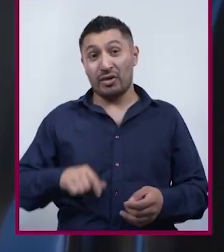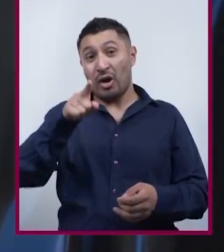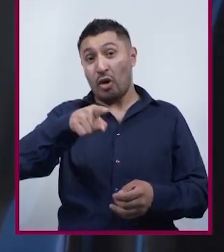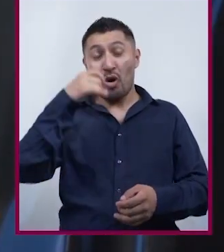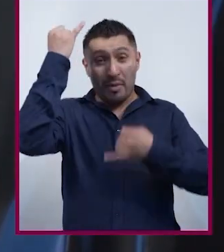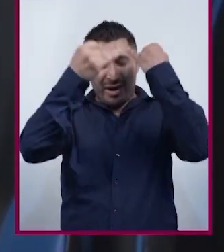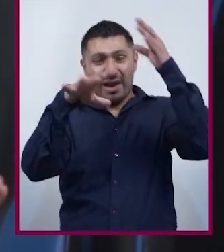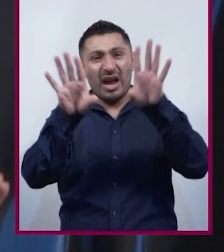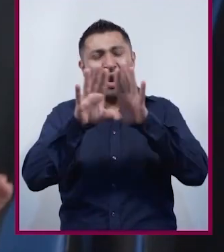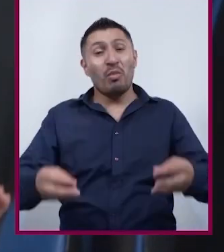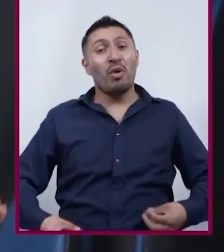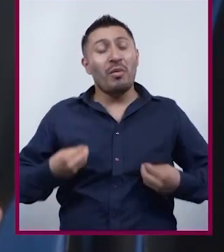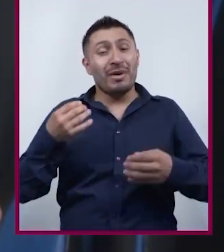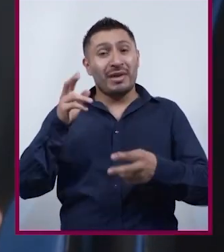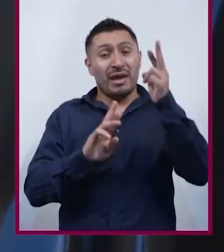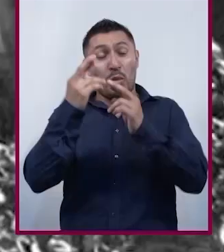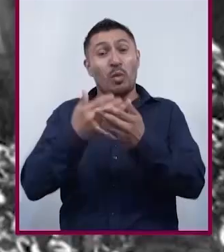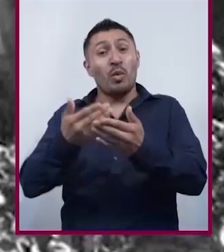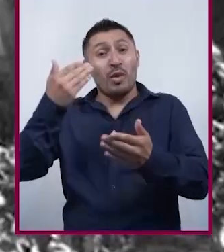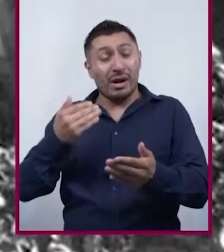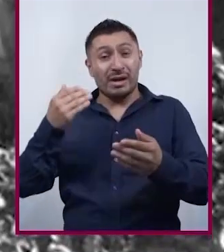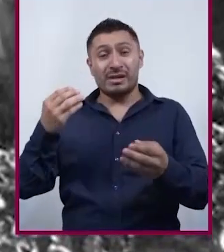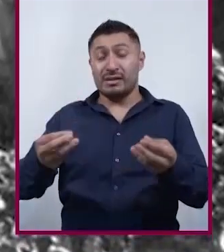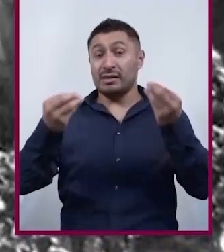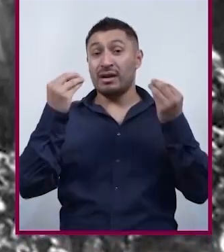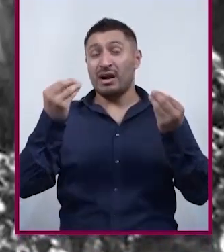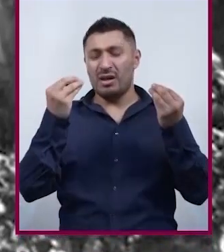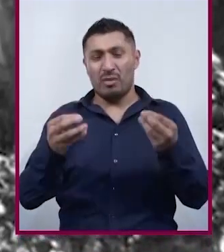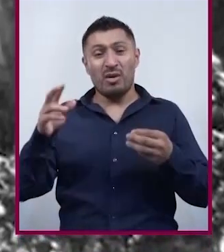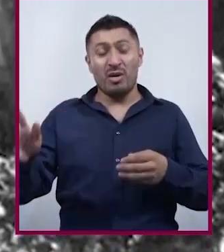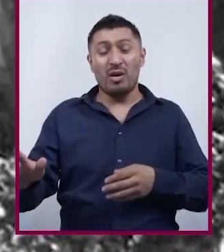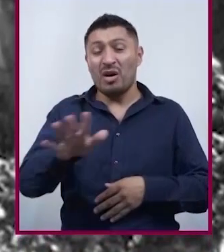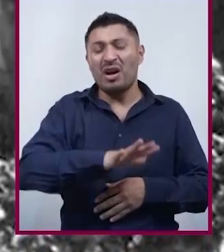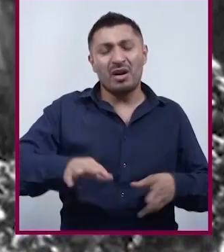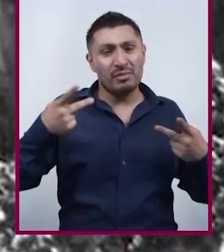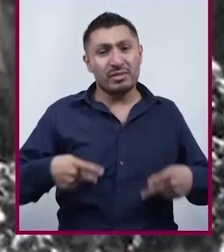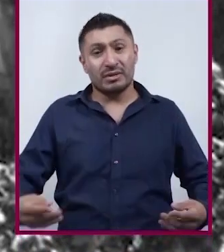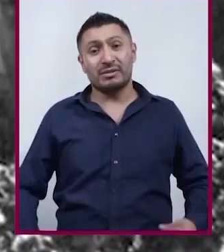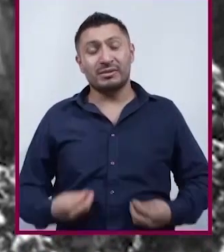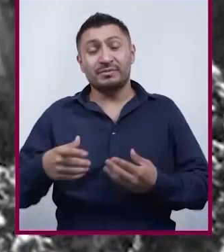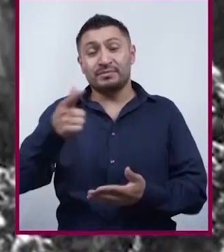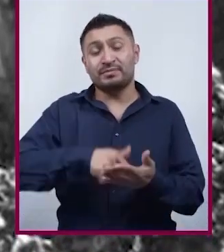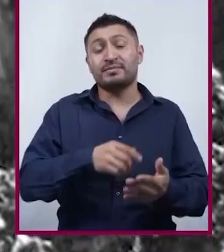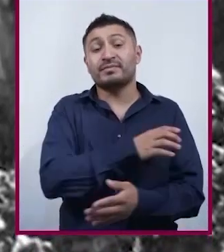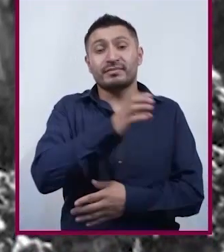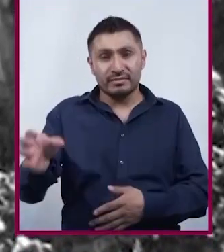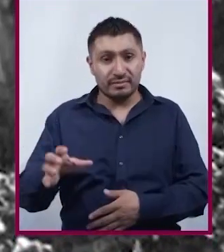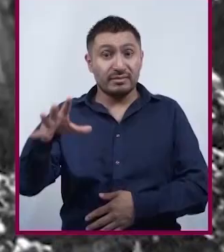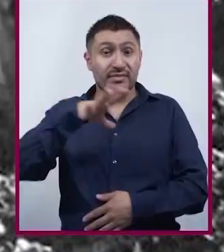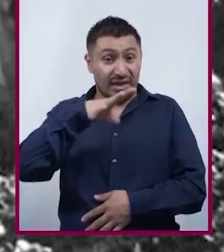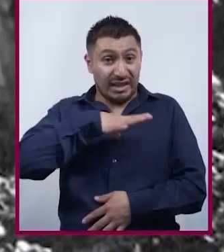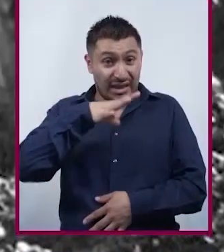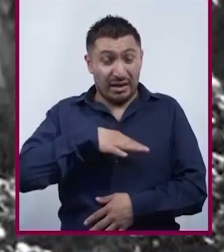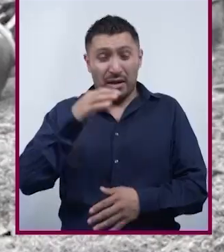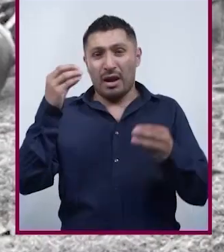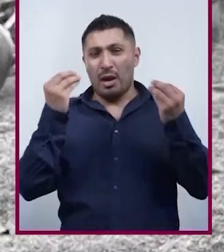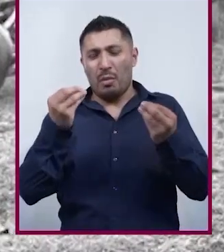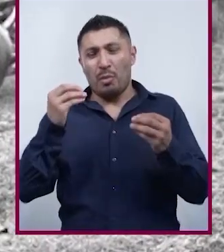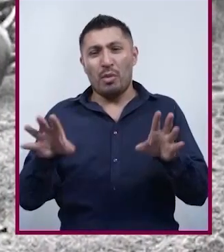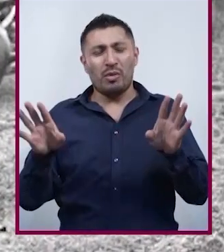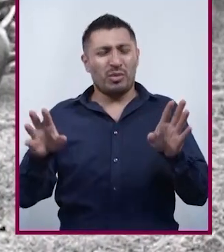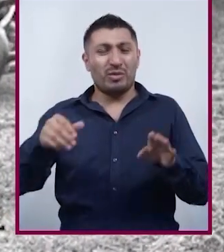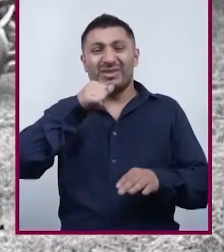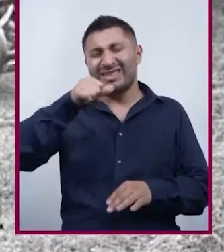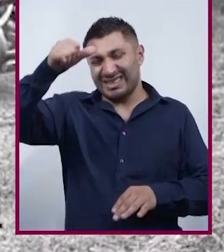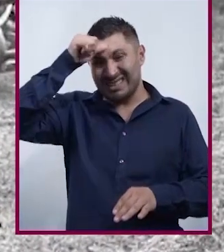Imaginemos cómo era la vida antes de la revolución. La mayor parte de la población vivía en zonas rurales. Existían altos índices